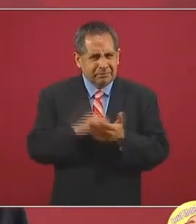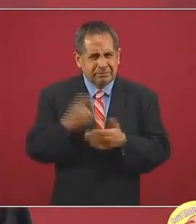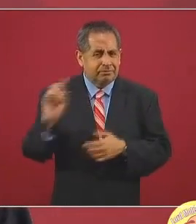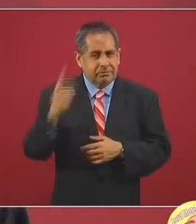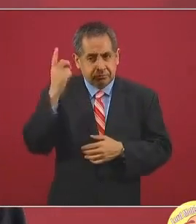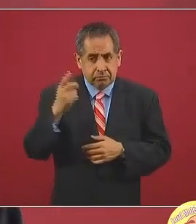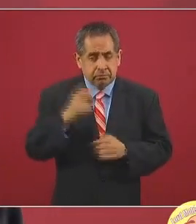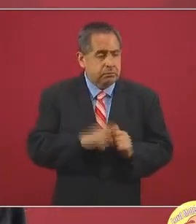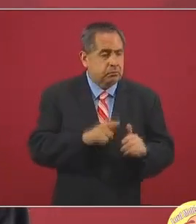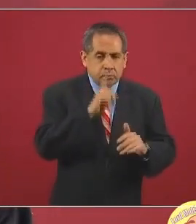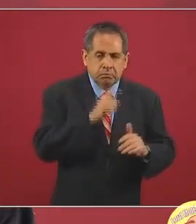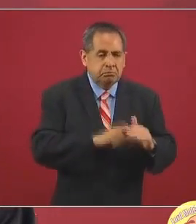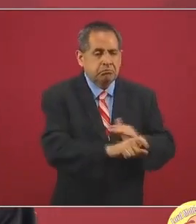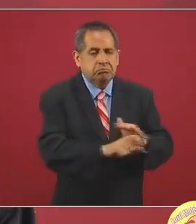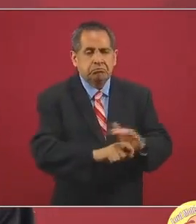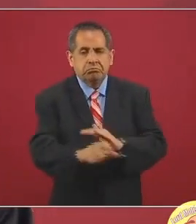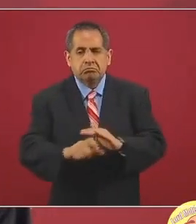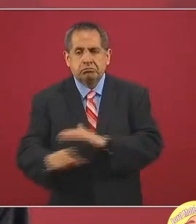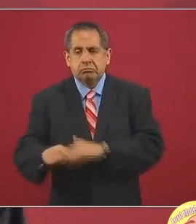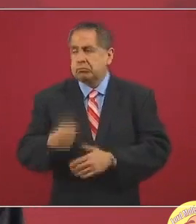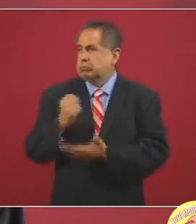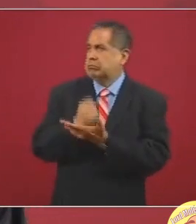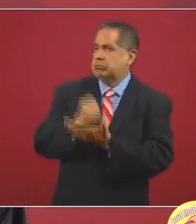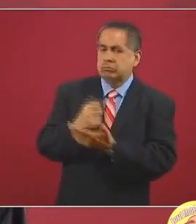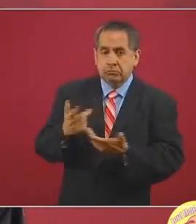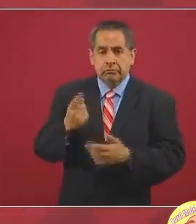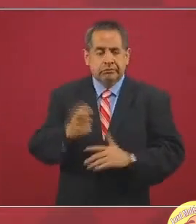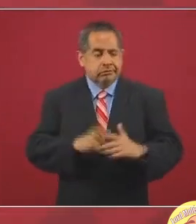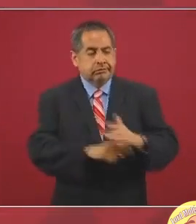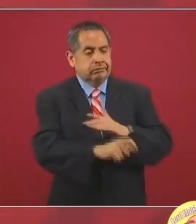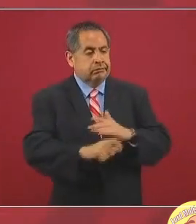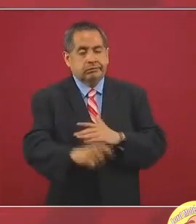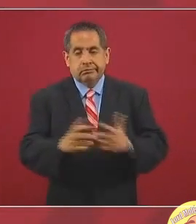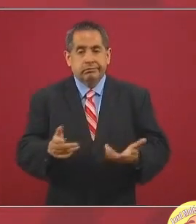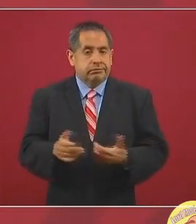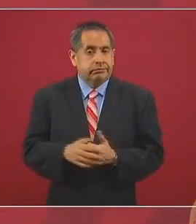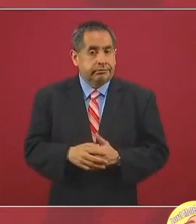10.500.000 dólares y que por esos sobornos